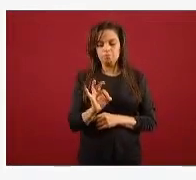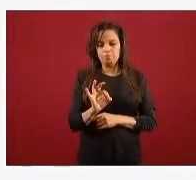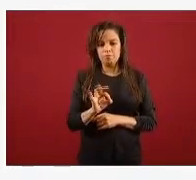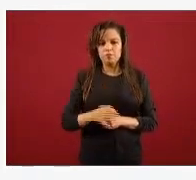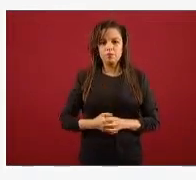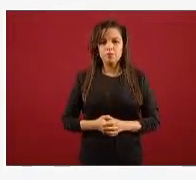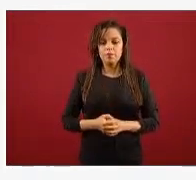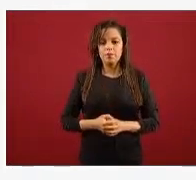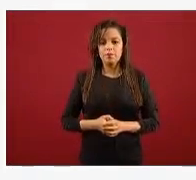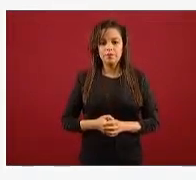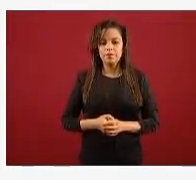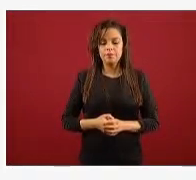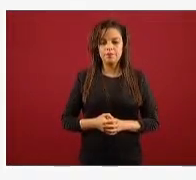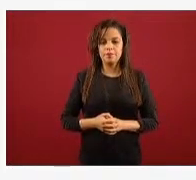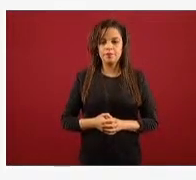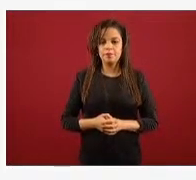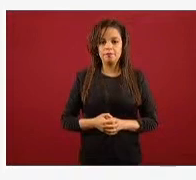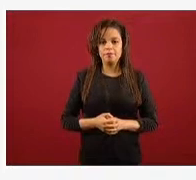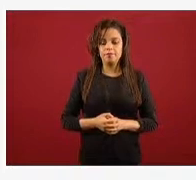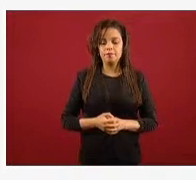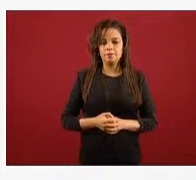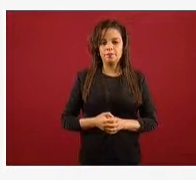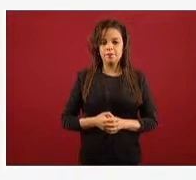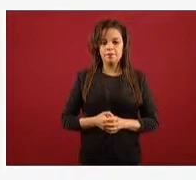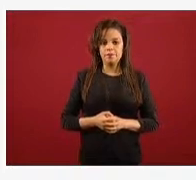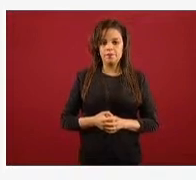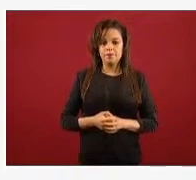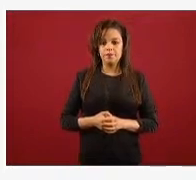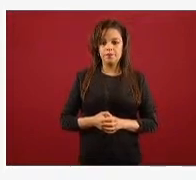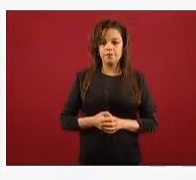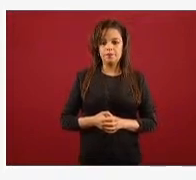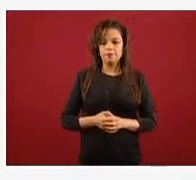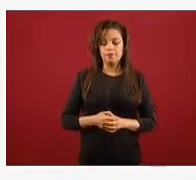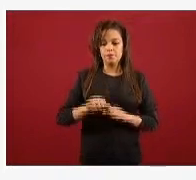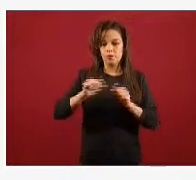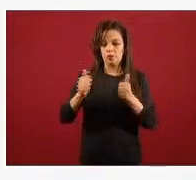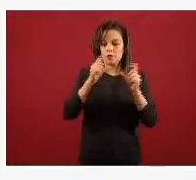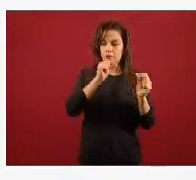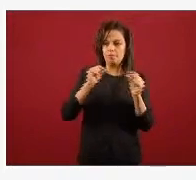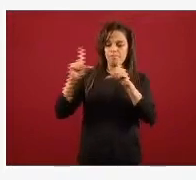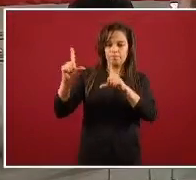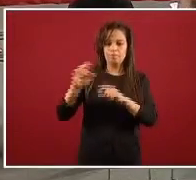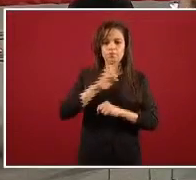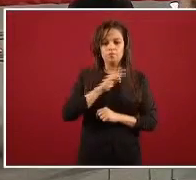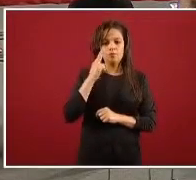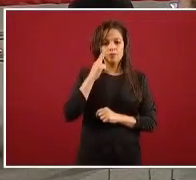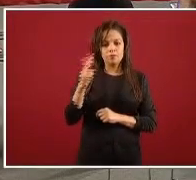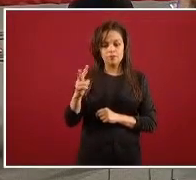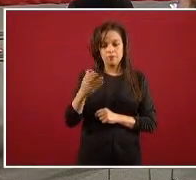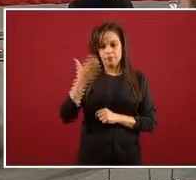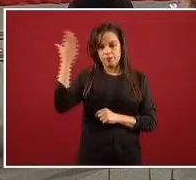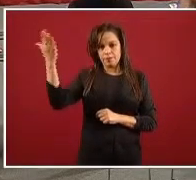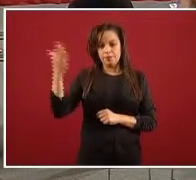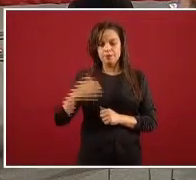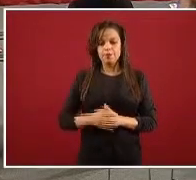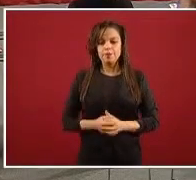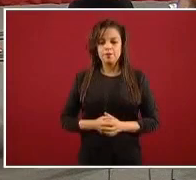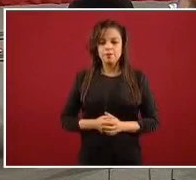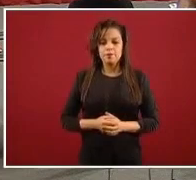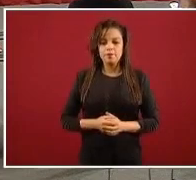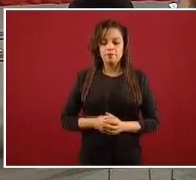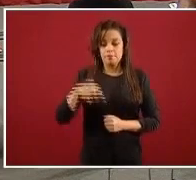venido prácticamente sucediendo. En la siguiente diapositiva podemos ver nuestro